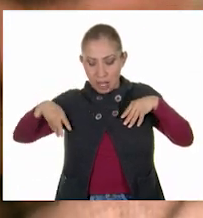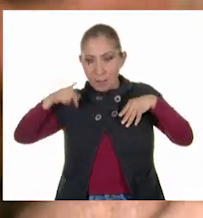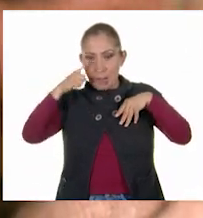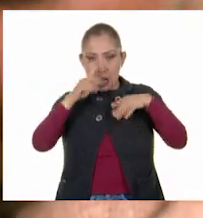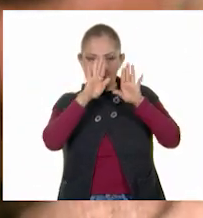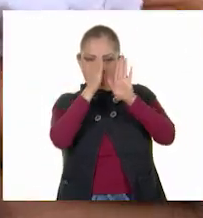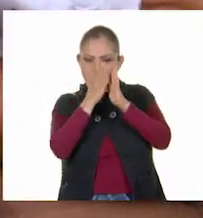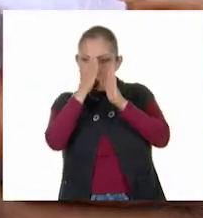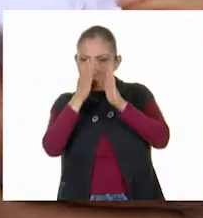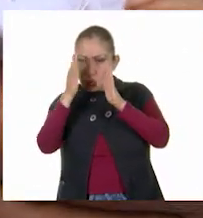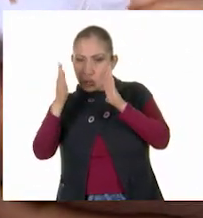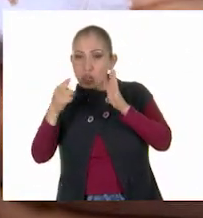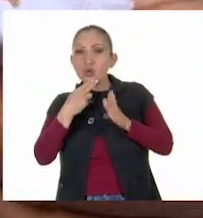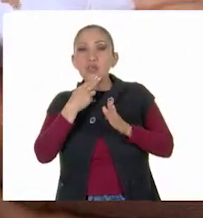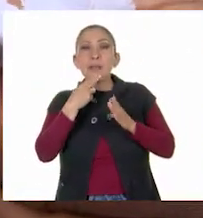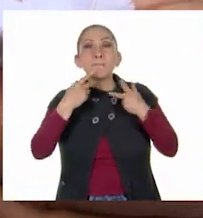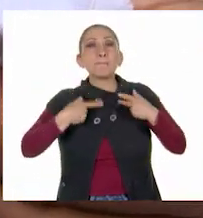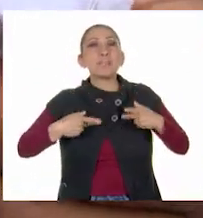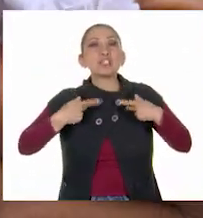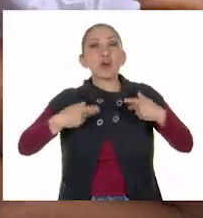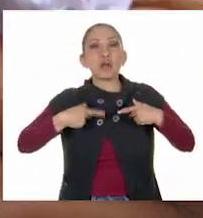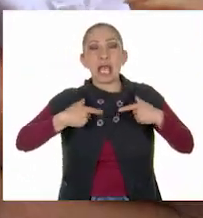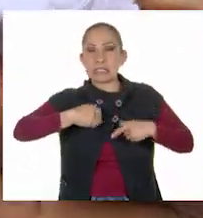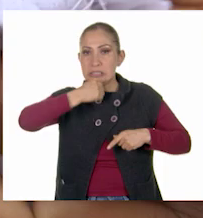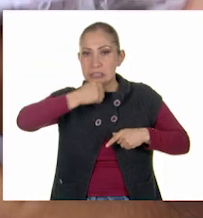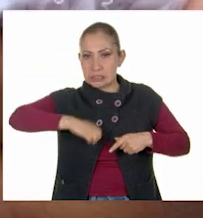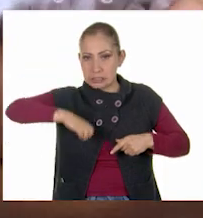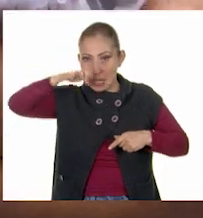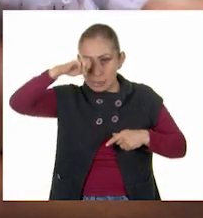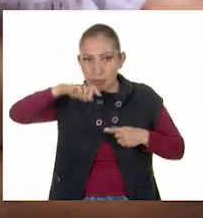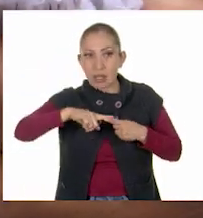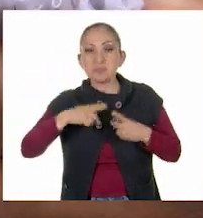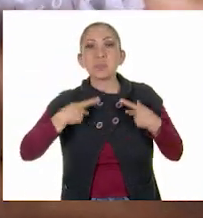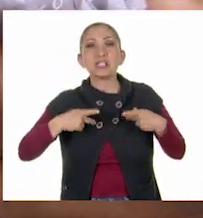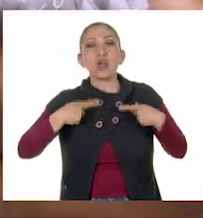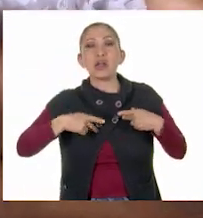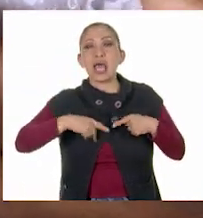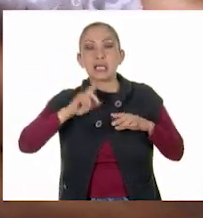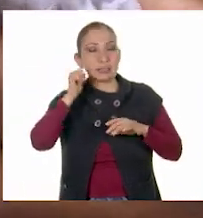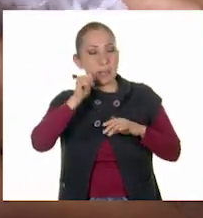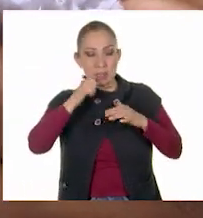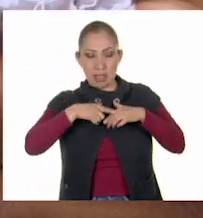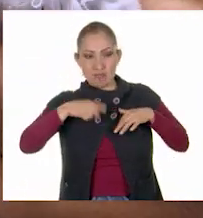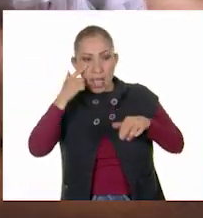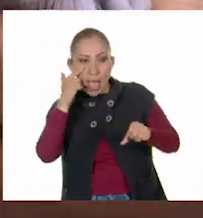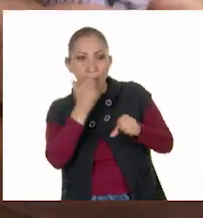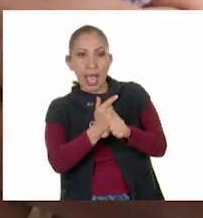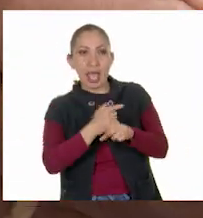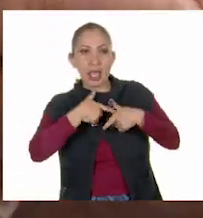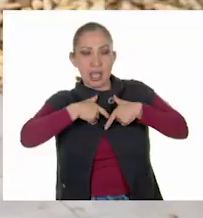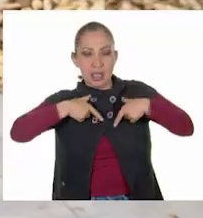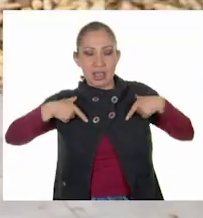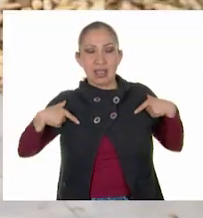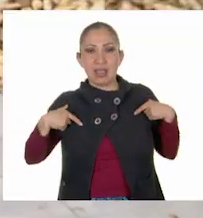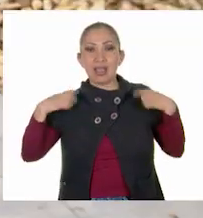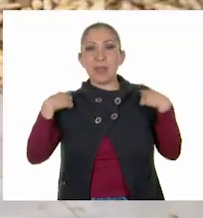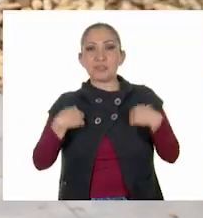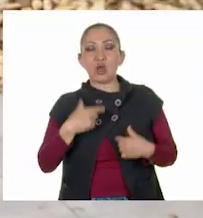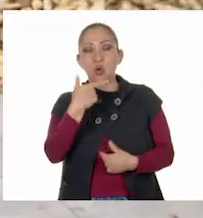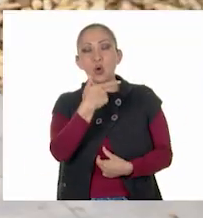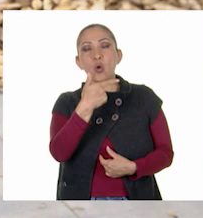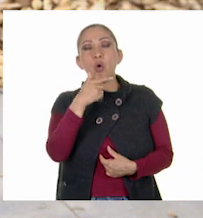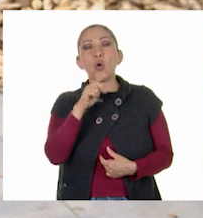se pierda. Lo usan las personas mayores. Las personas mayores siempre la van a ver con su camisa de guarda, porque le dicen camisas de